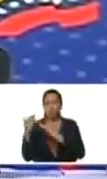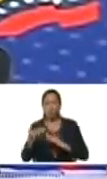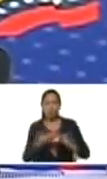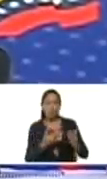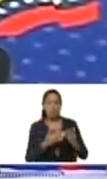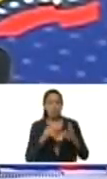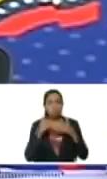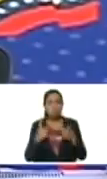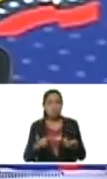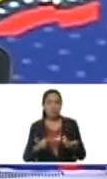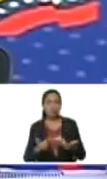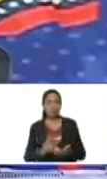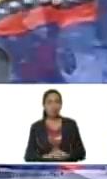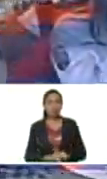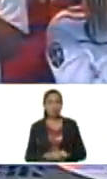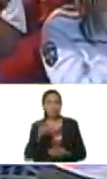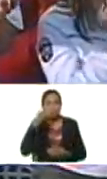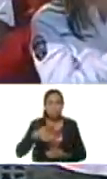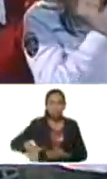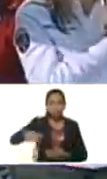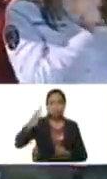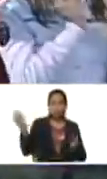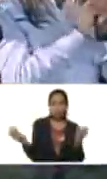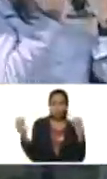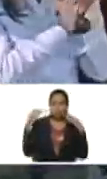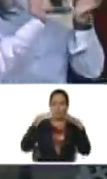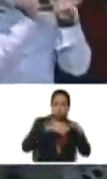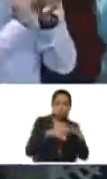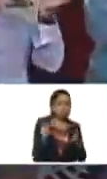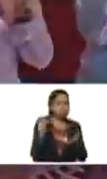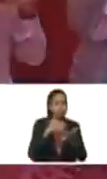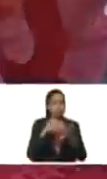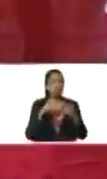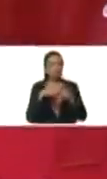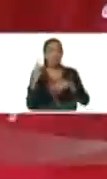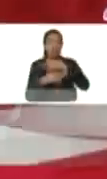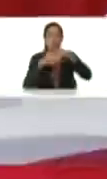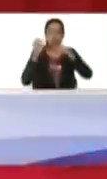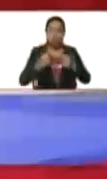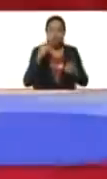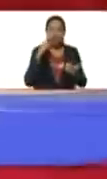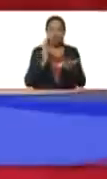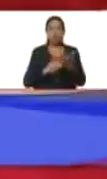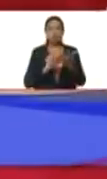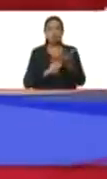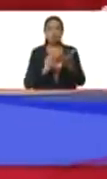participativa, popular, directa, la democracia revolucionaria.